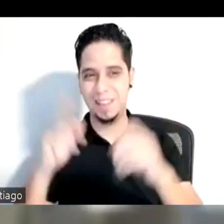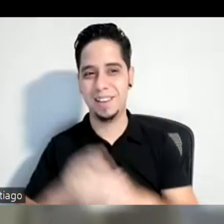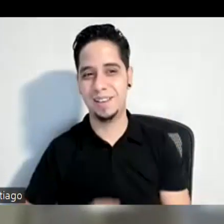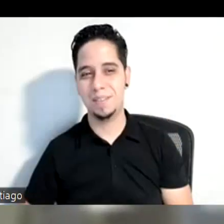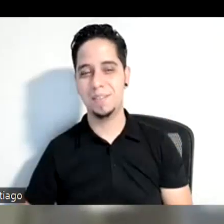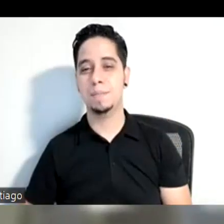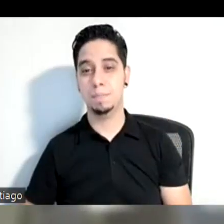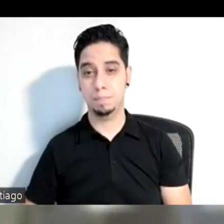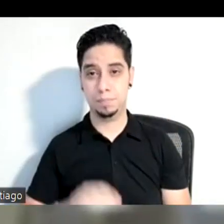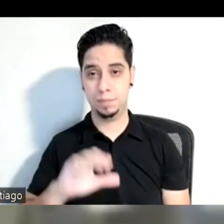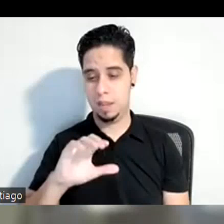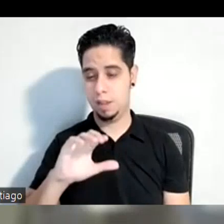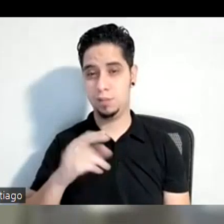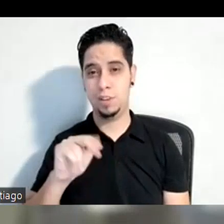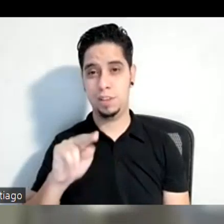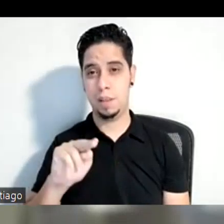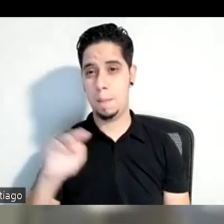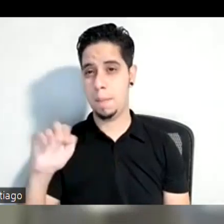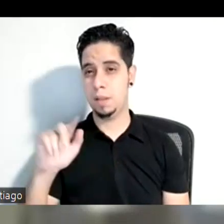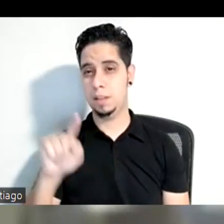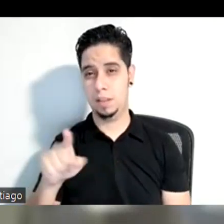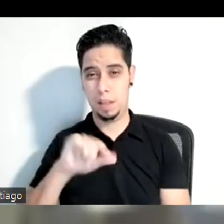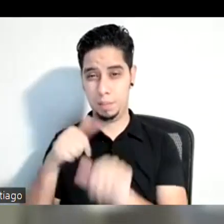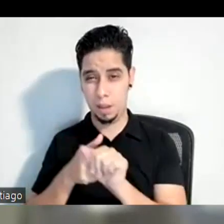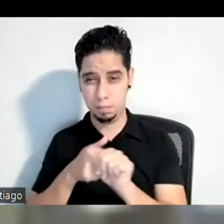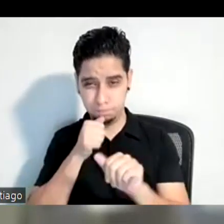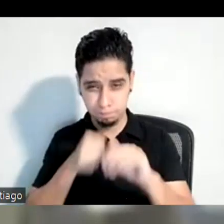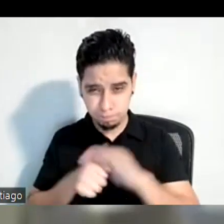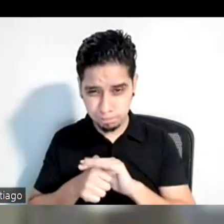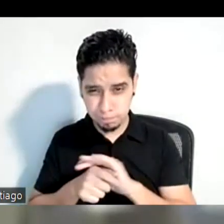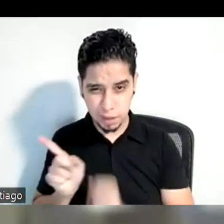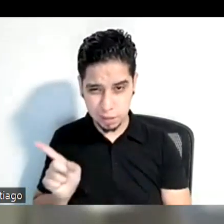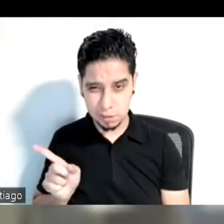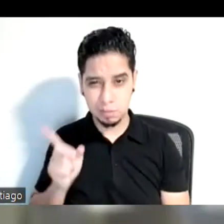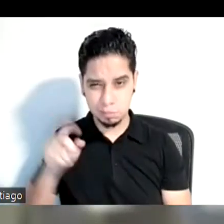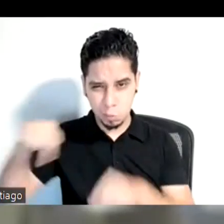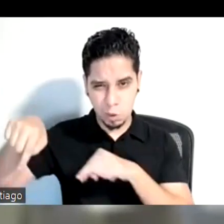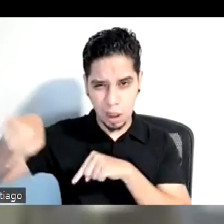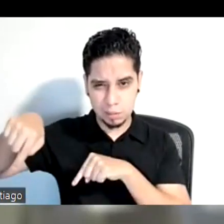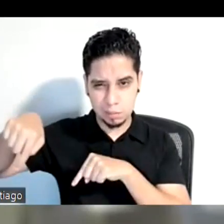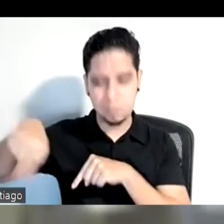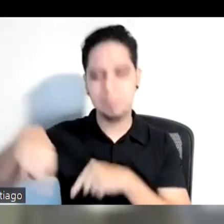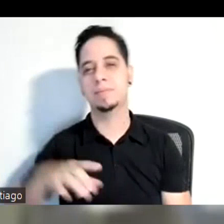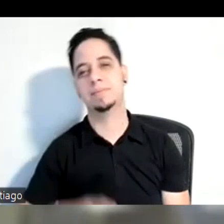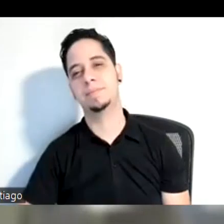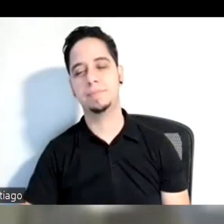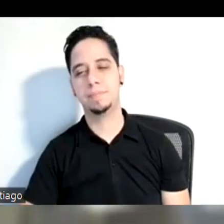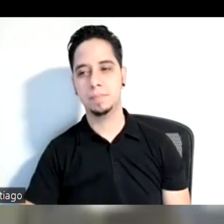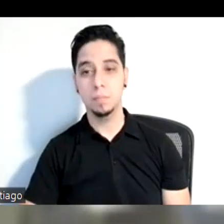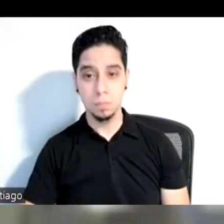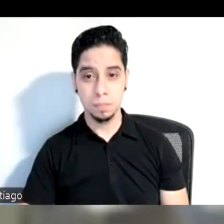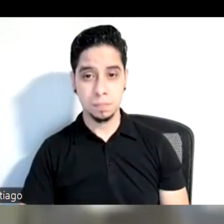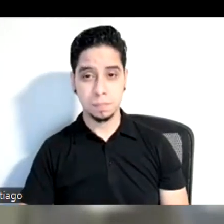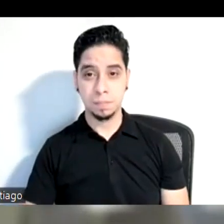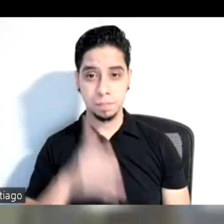Y a Chena Martínez, que está ahí detrás del bastidor, que era lo perfecto, ahí detrás. Mira, pues rápidamente vamos